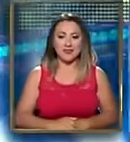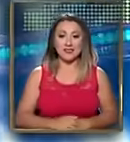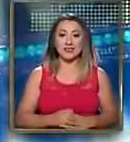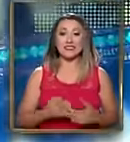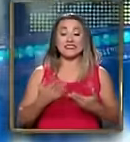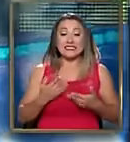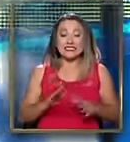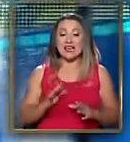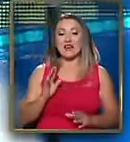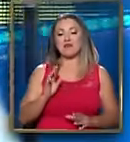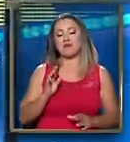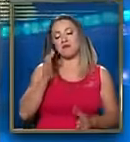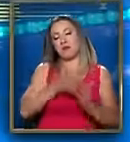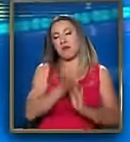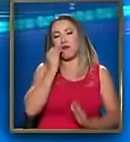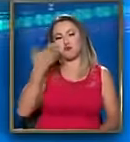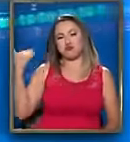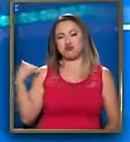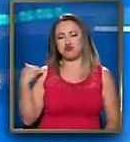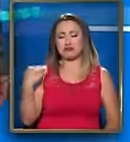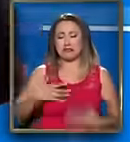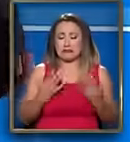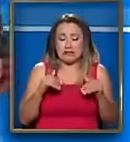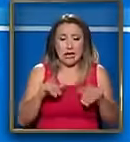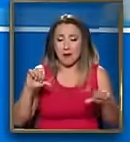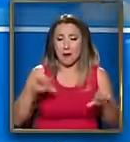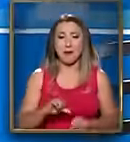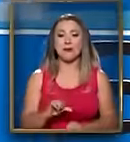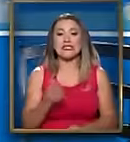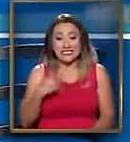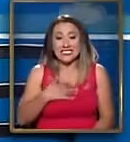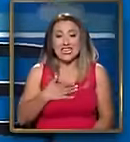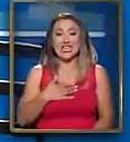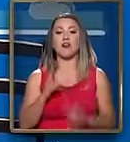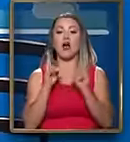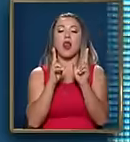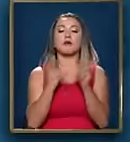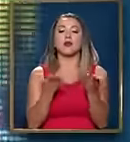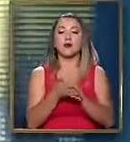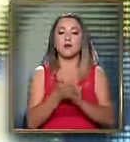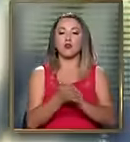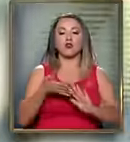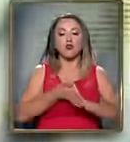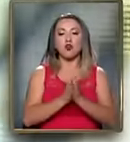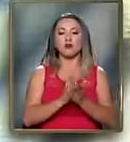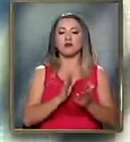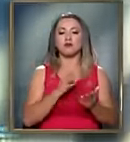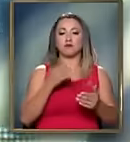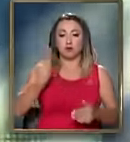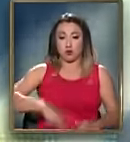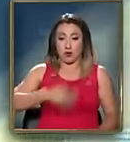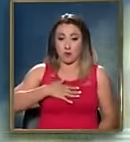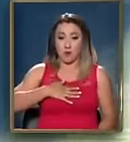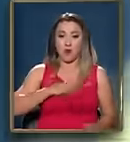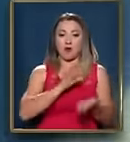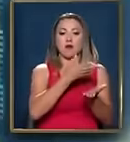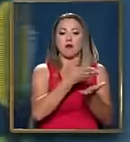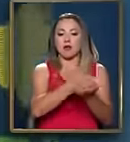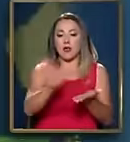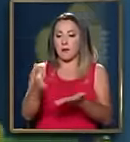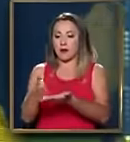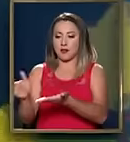un tiempo cuando mi abuela se puso mal. Lo único que ella quería era dejar repartido todos sus bienes para evitar esas discusiones